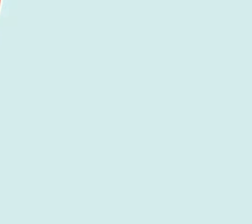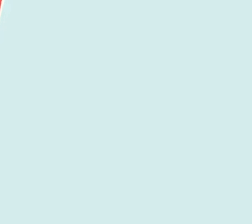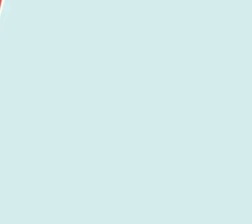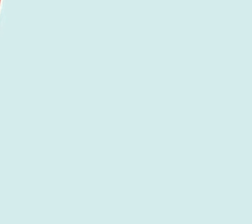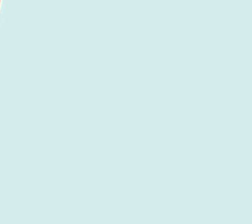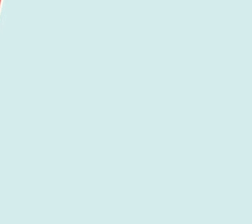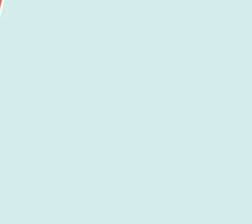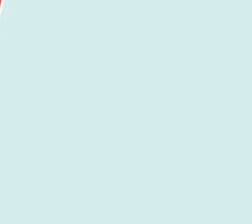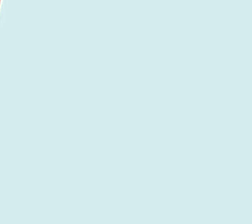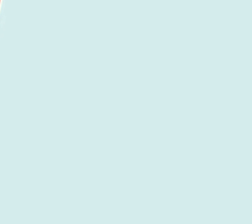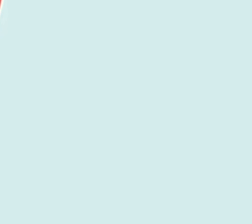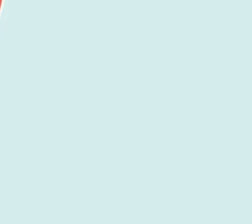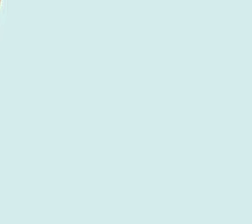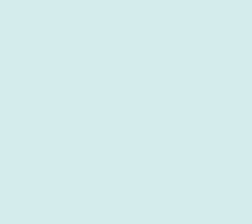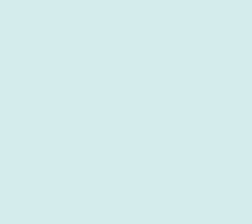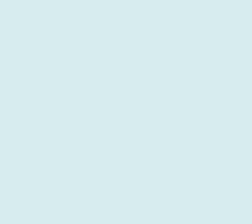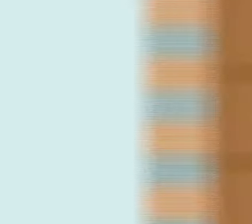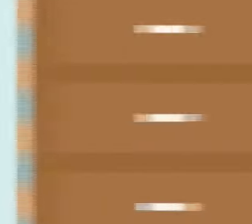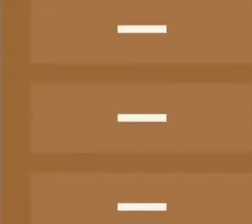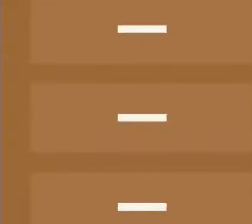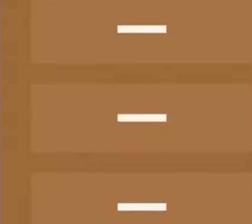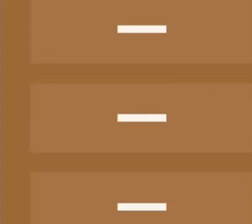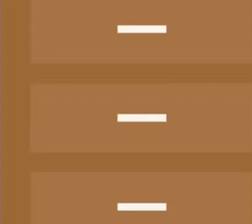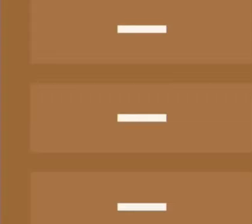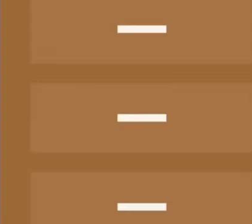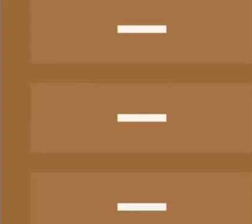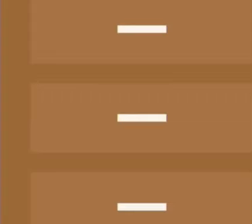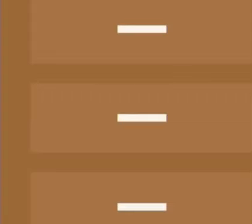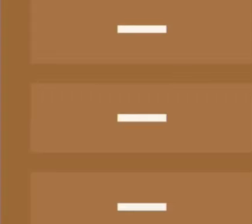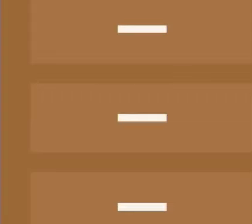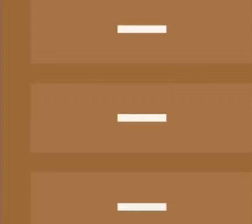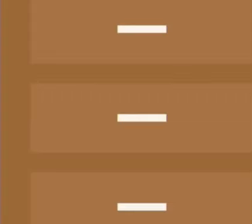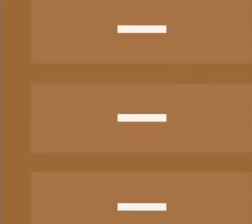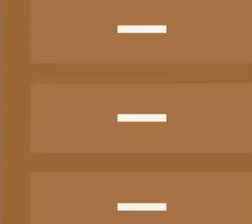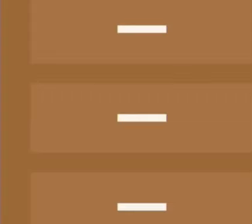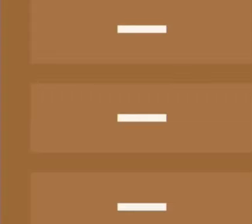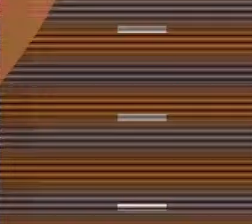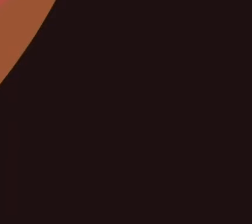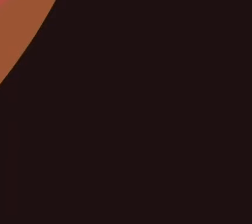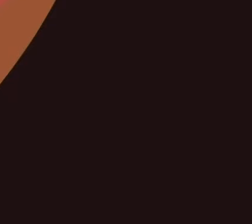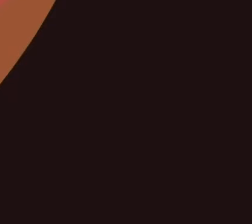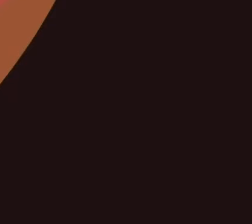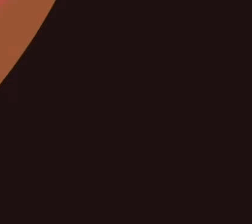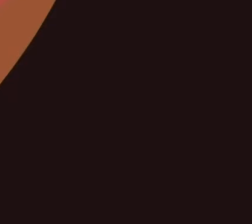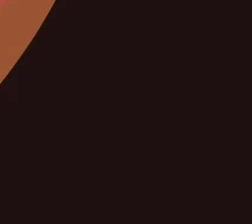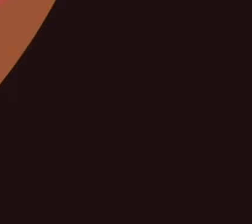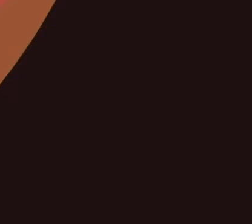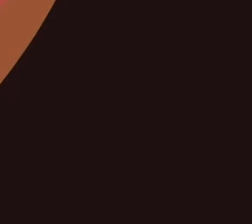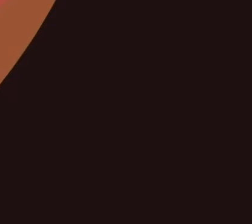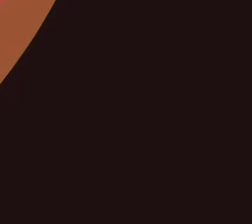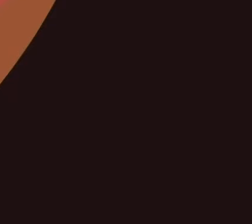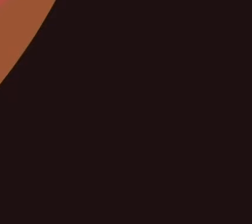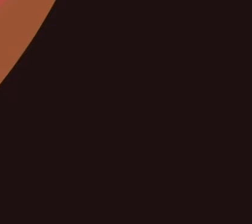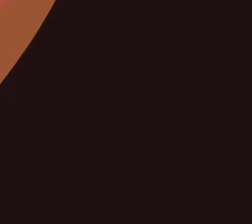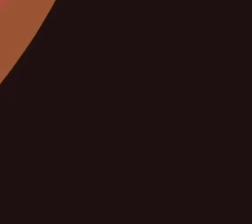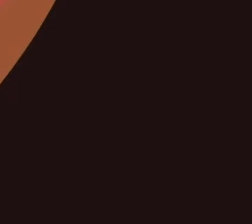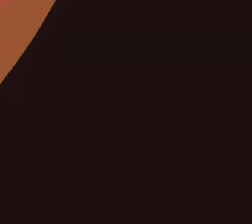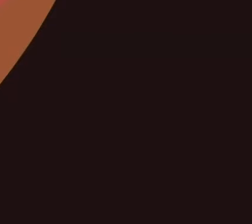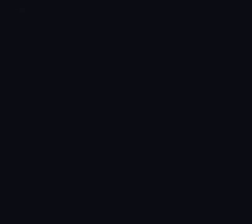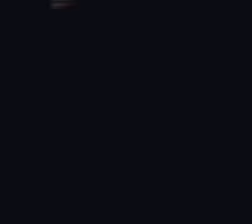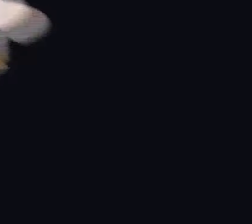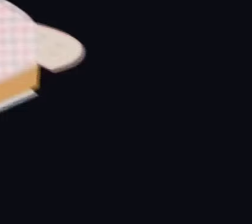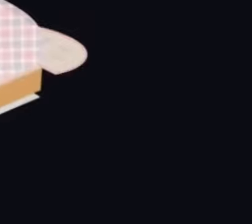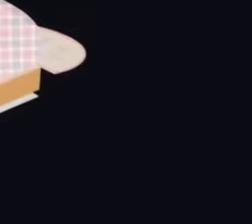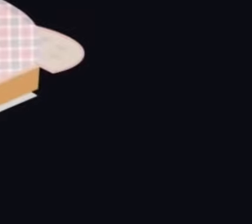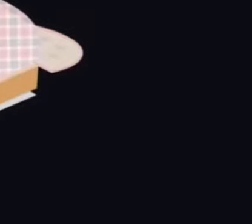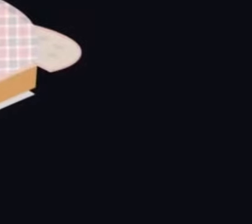nos comparten, aprender técnicas para identificar noticias falsas y desinformaciones, así como cuidar los datos que